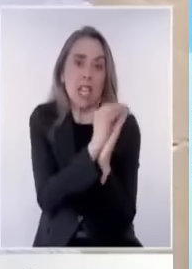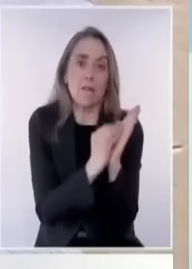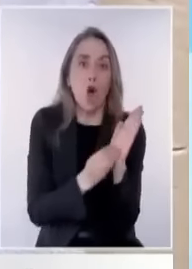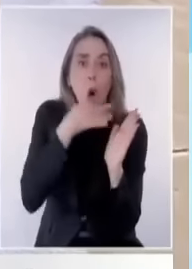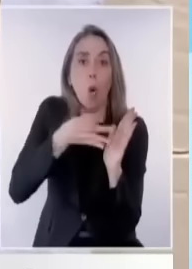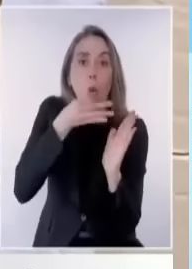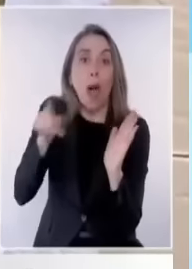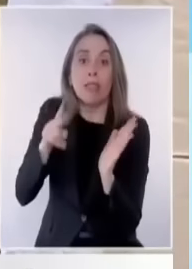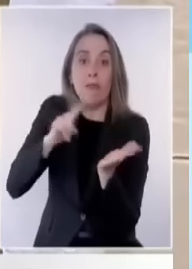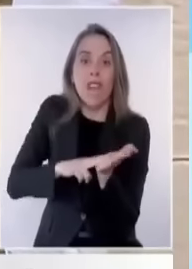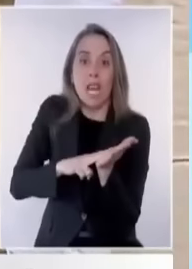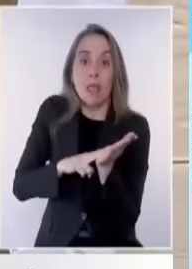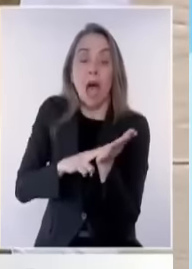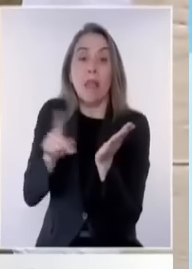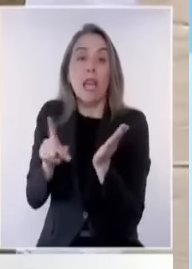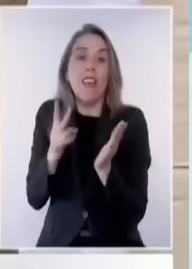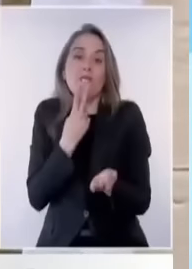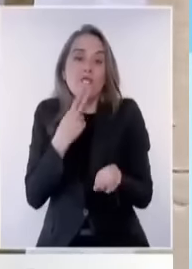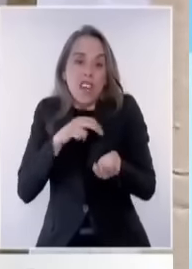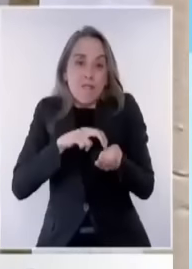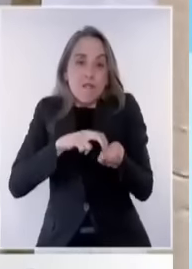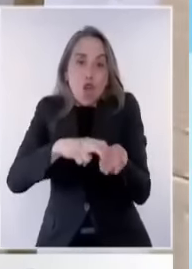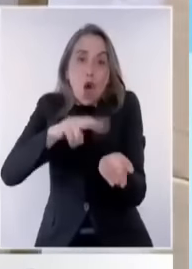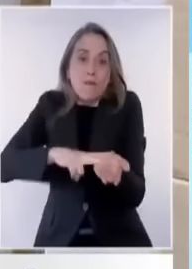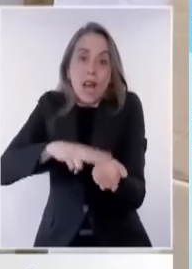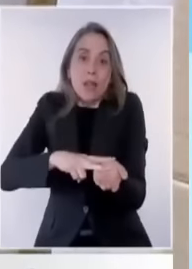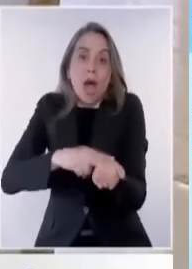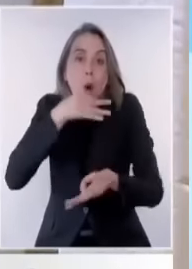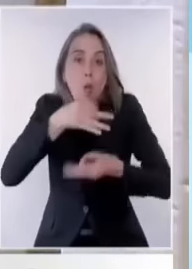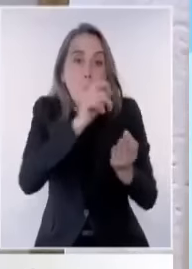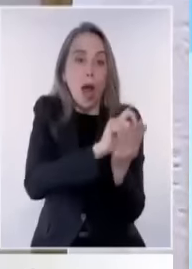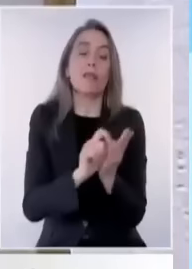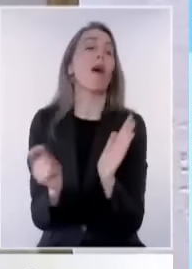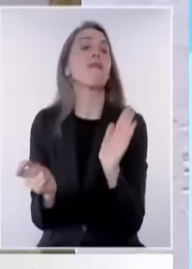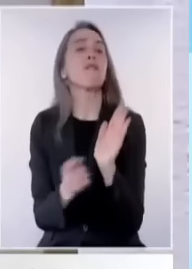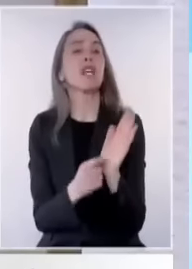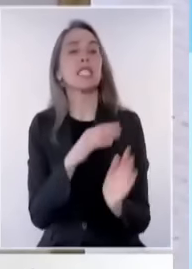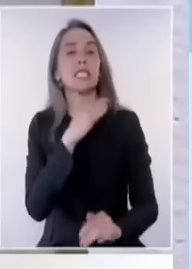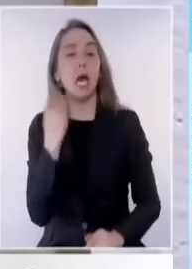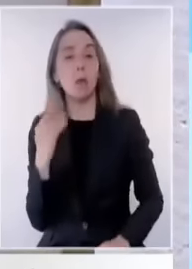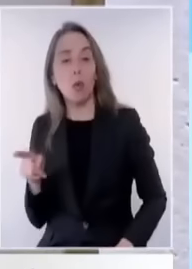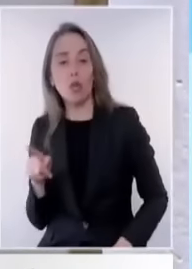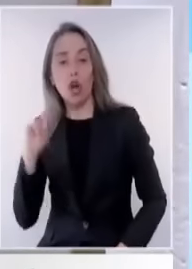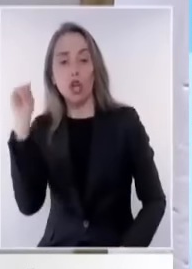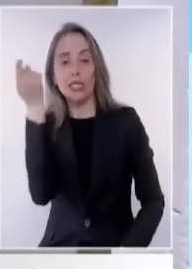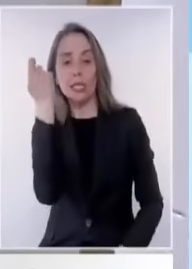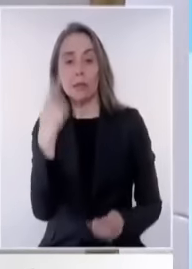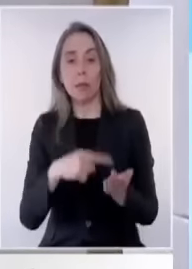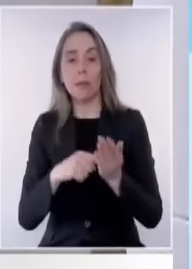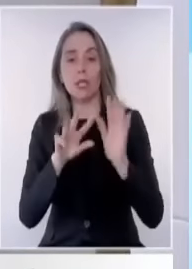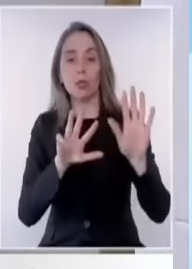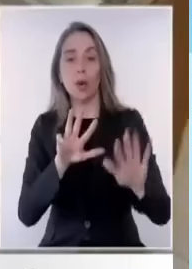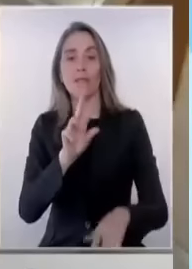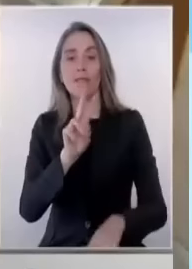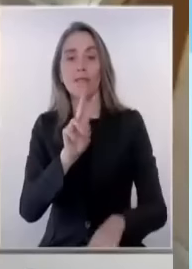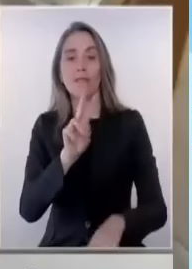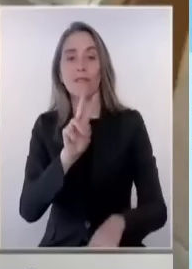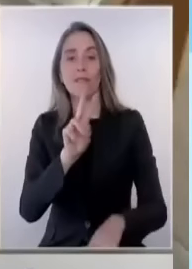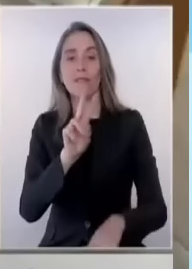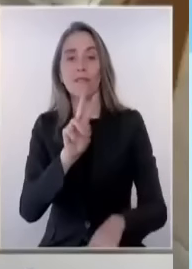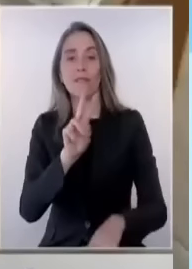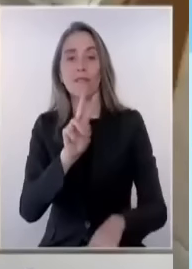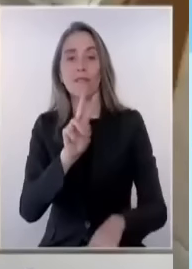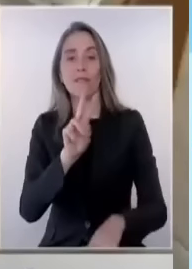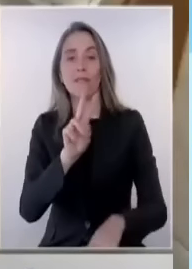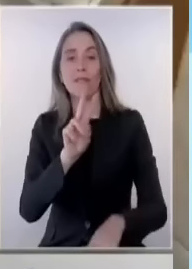son los relatos más fidedignos de lo que había sucedido. ¿Esta es la fecha de fallecimiento del entierro acá? En septiembre de 1926. Es que eso contaba, ¿no?